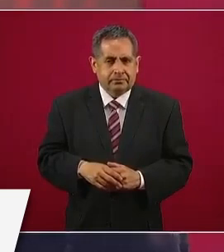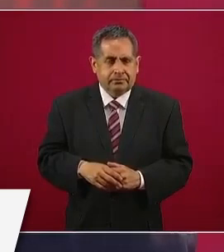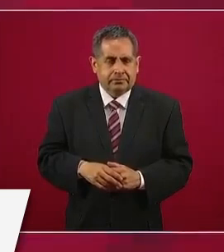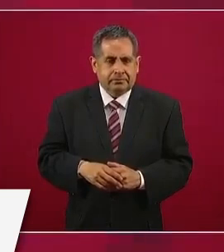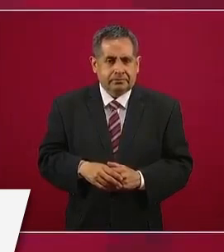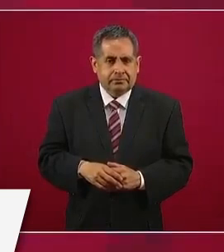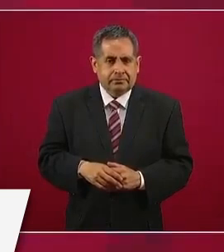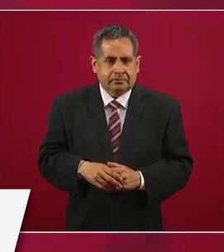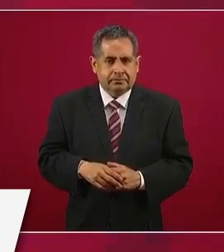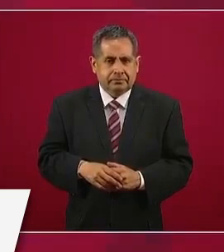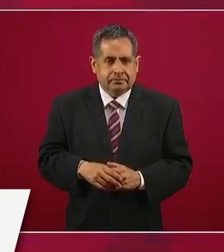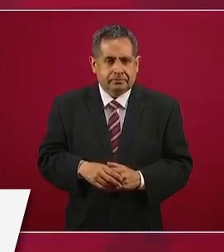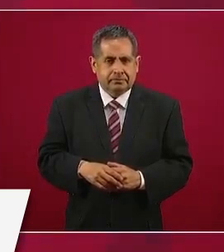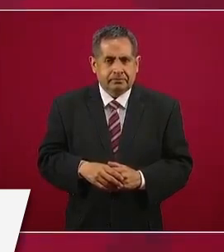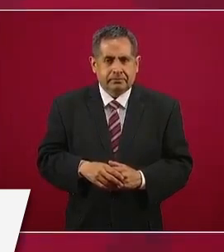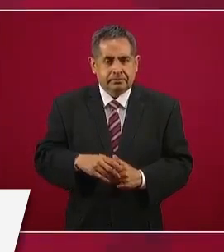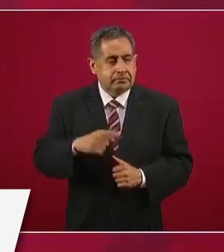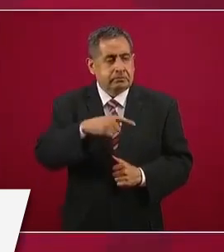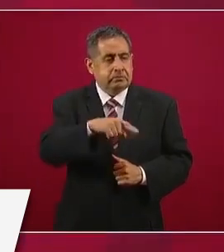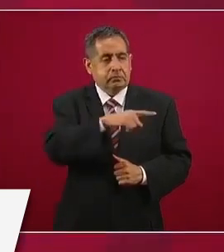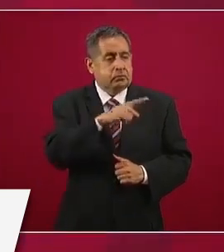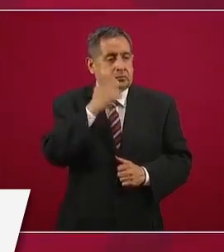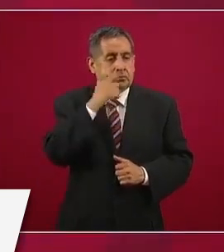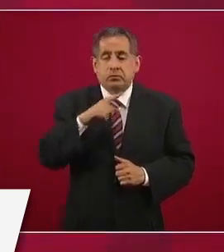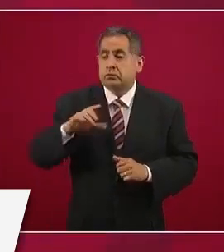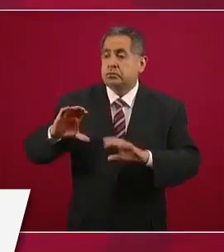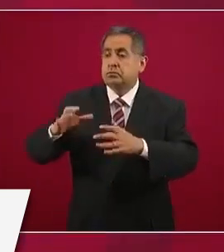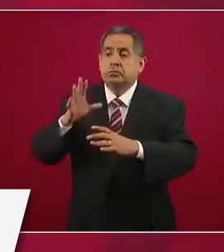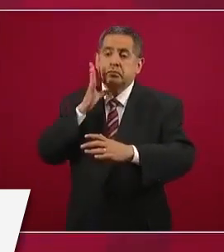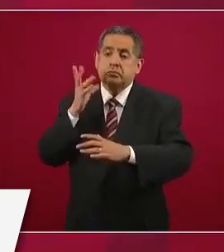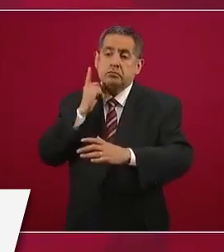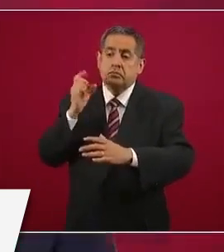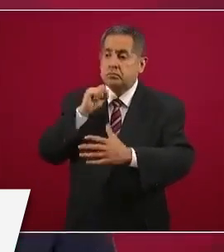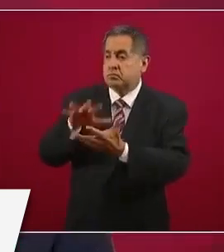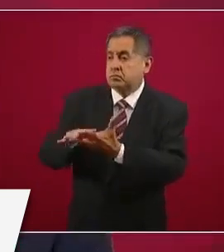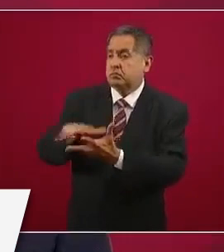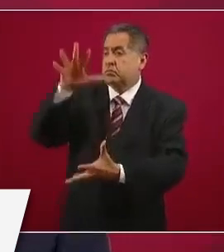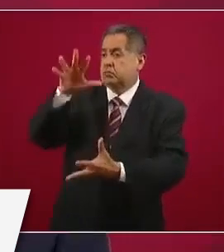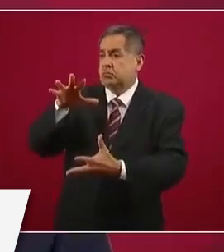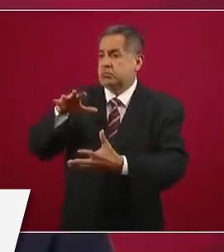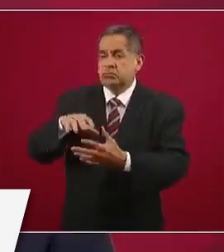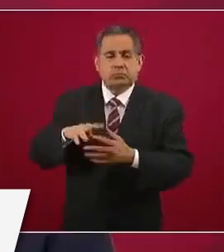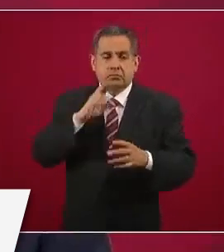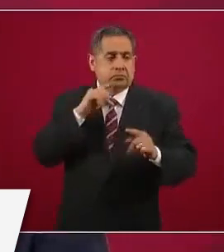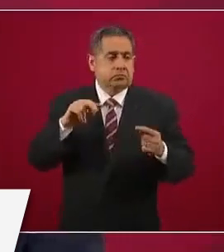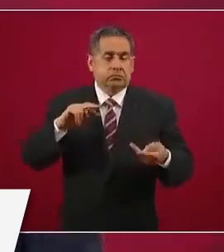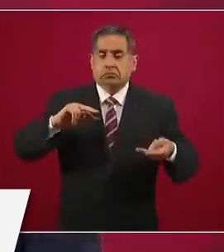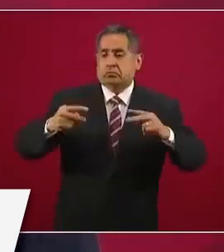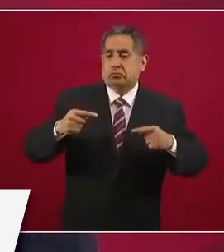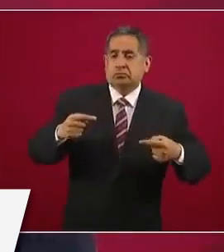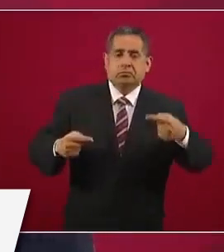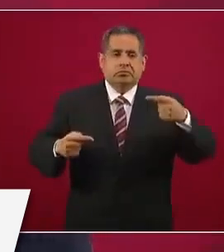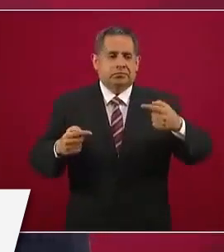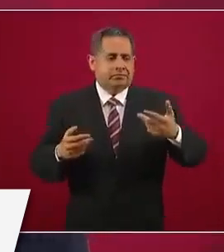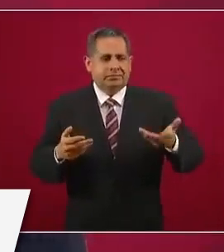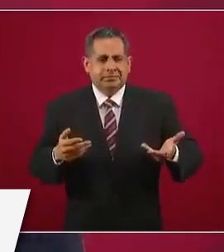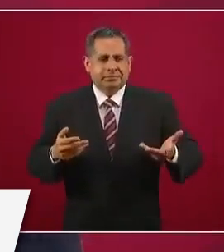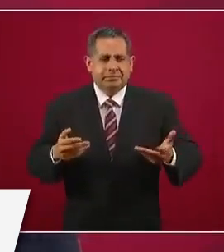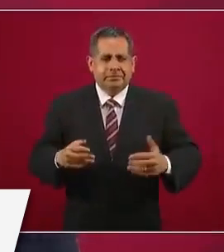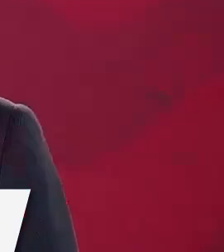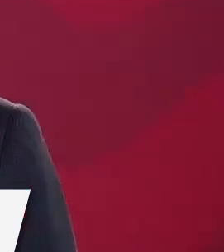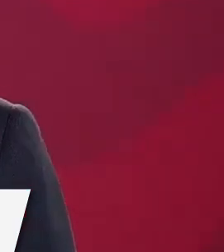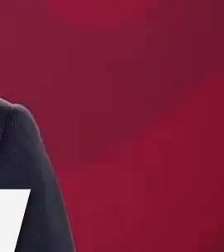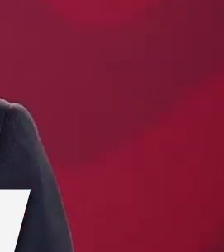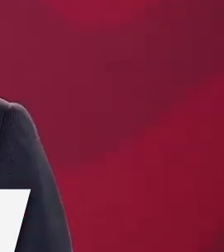no se contara con mayoría en el Congreso, sino que la oposición fuese mayoría en el Congreso,